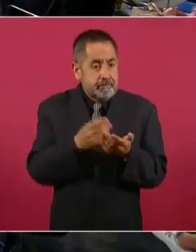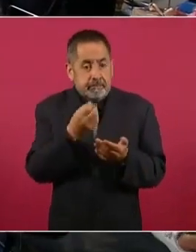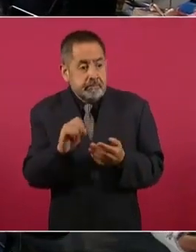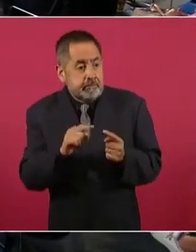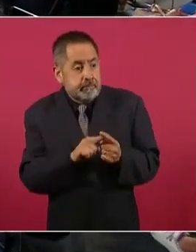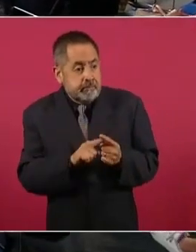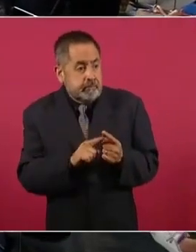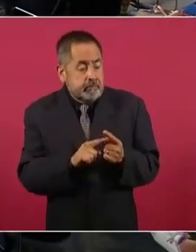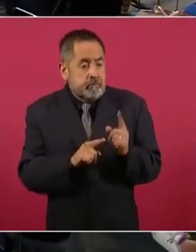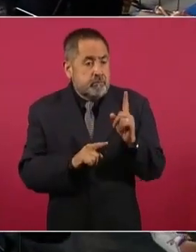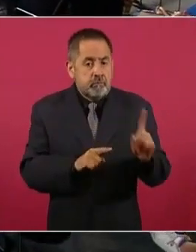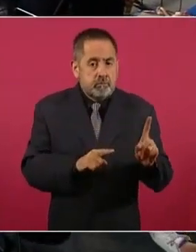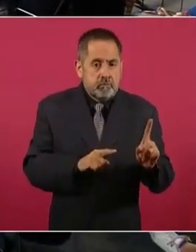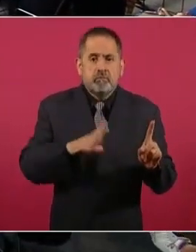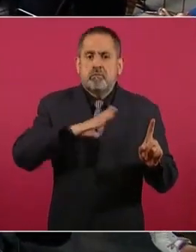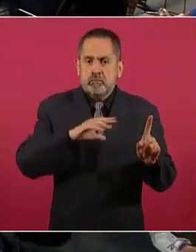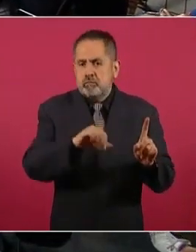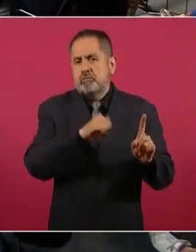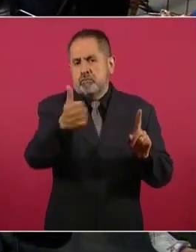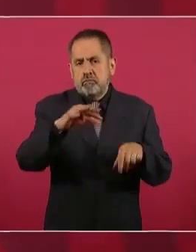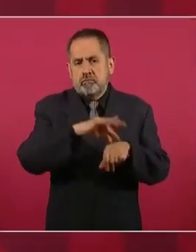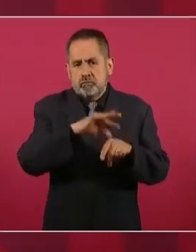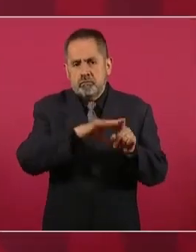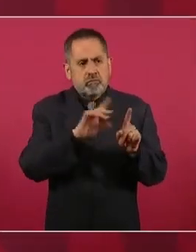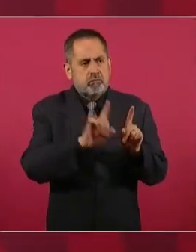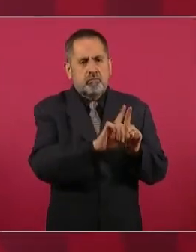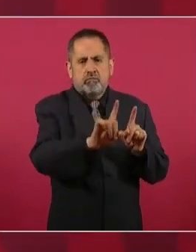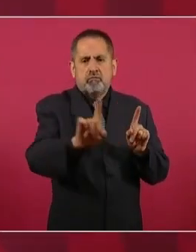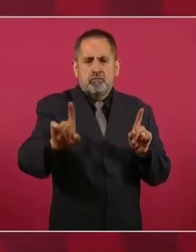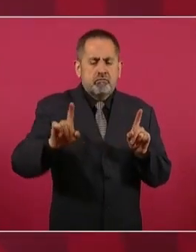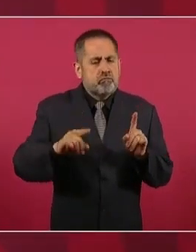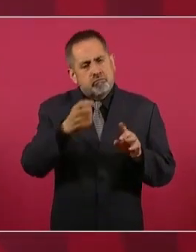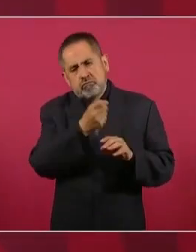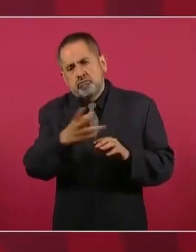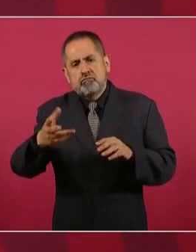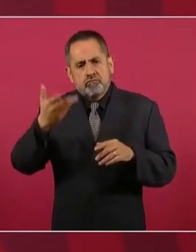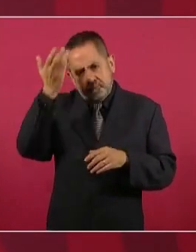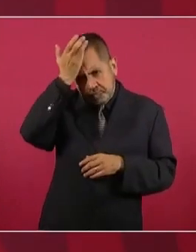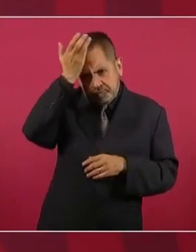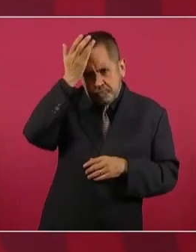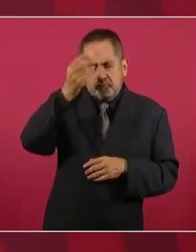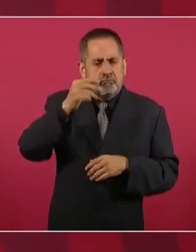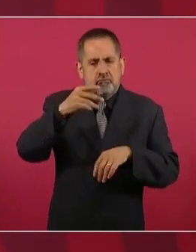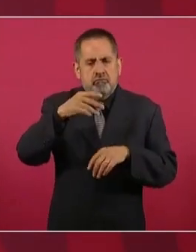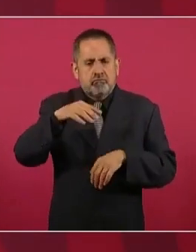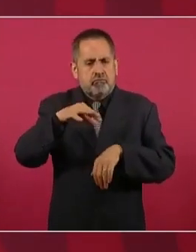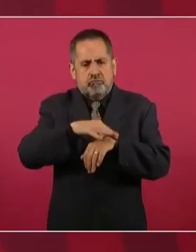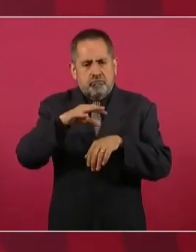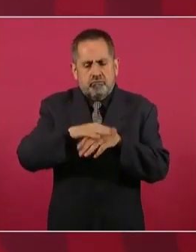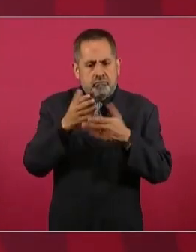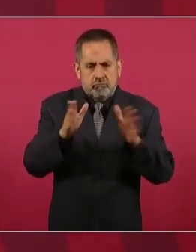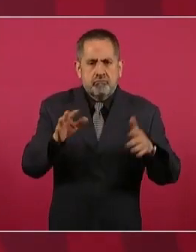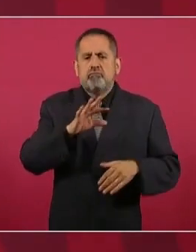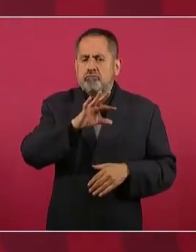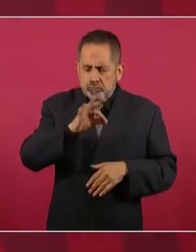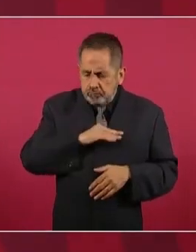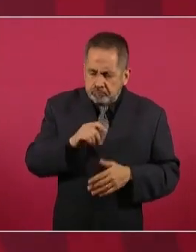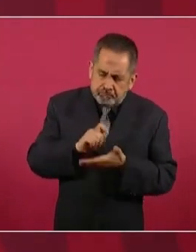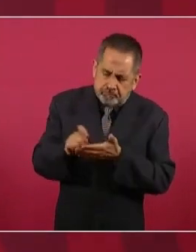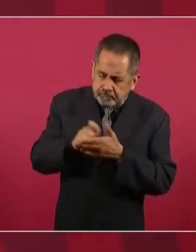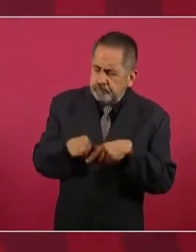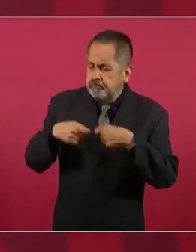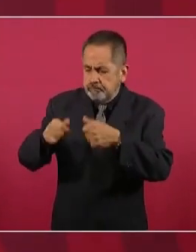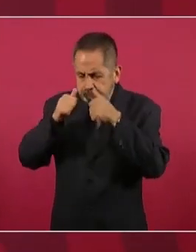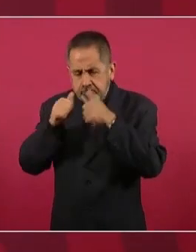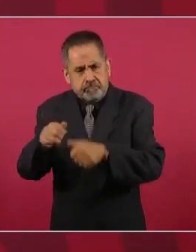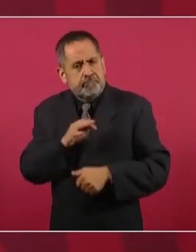Hay muchos médicos de otras especialidades, incluso médicos generales o enfermeros especializados que lo pueden hacer. Desde el